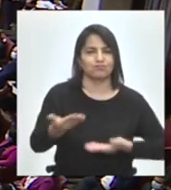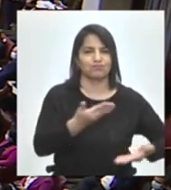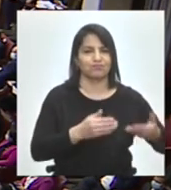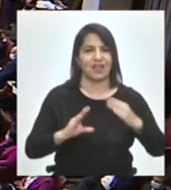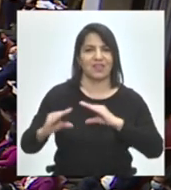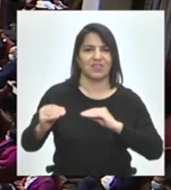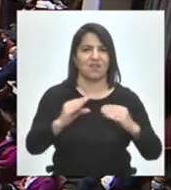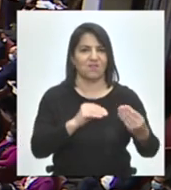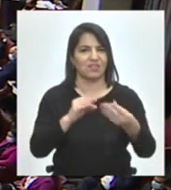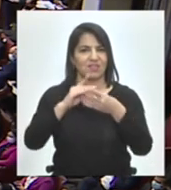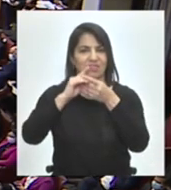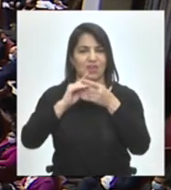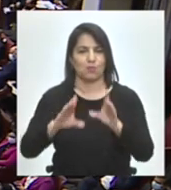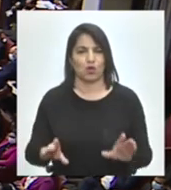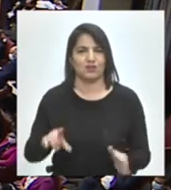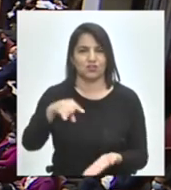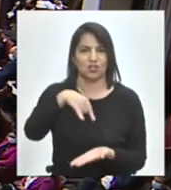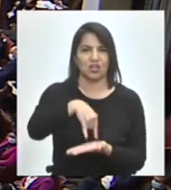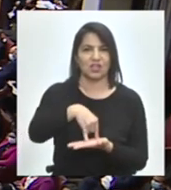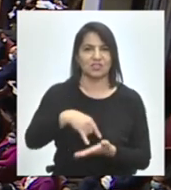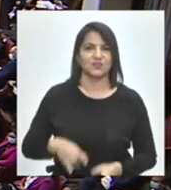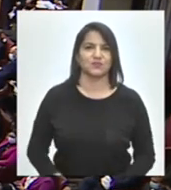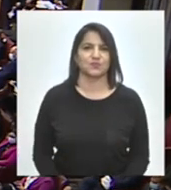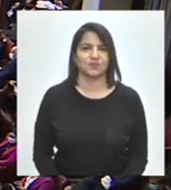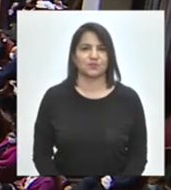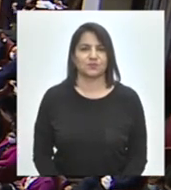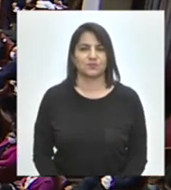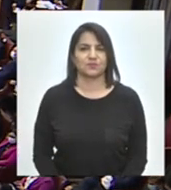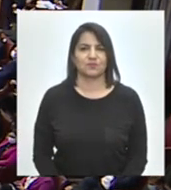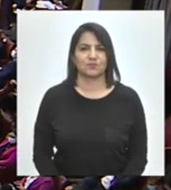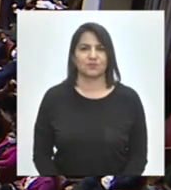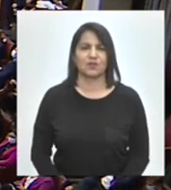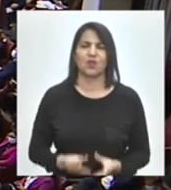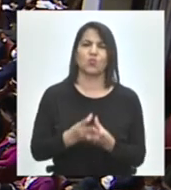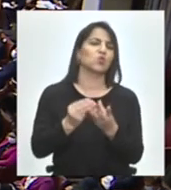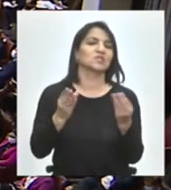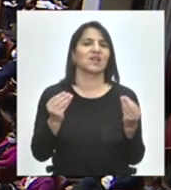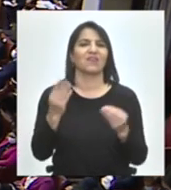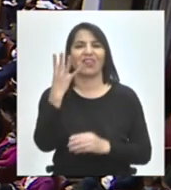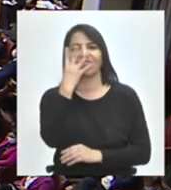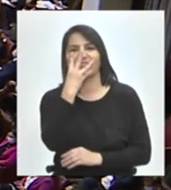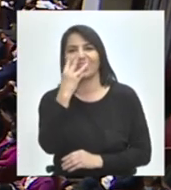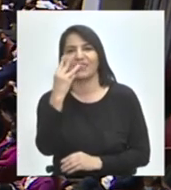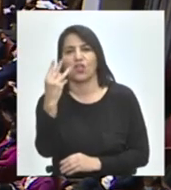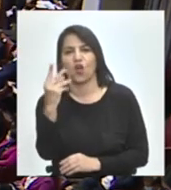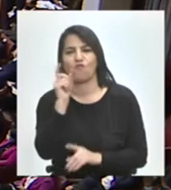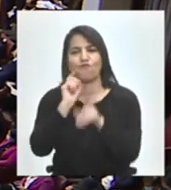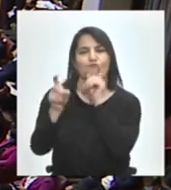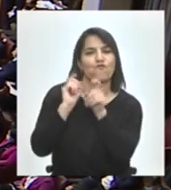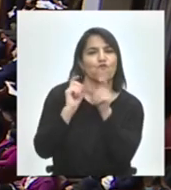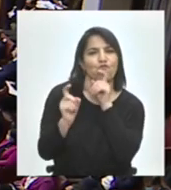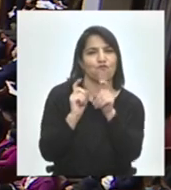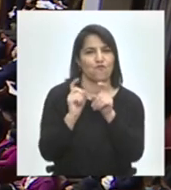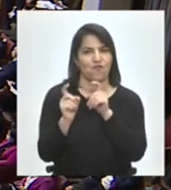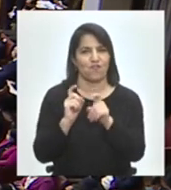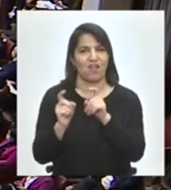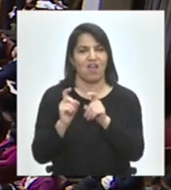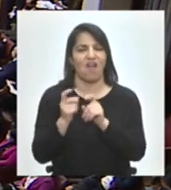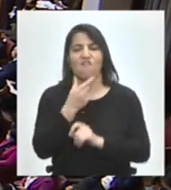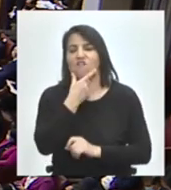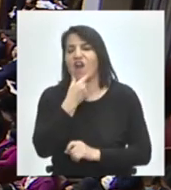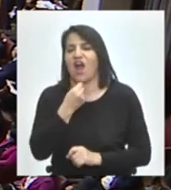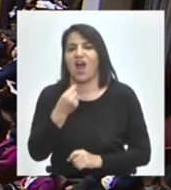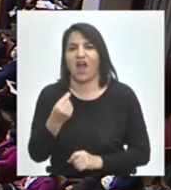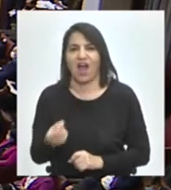debate democrático del Congreso Nacional. Muchas veces es tentador caer en la descalificación, en la cuña fácil o